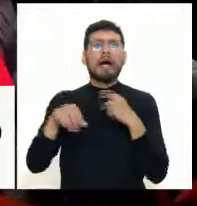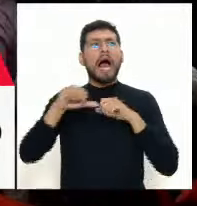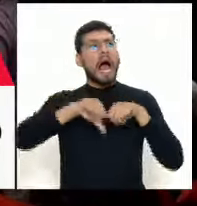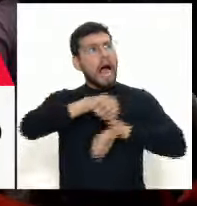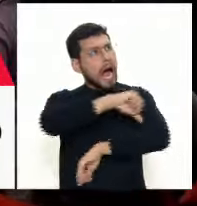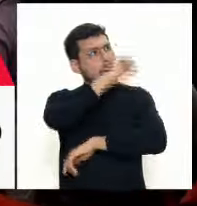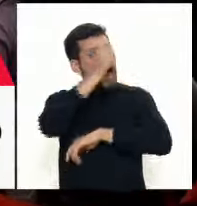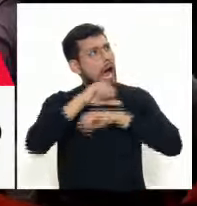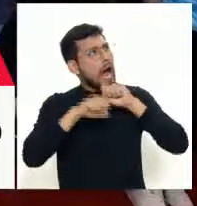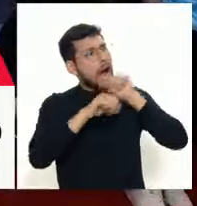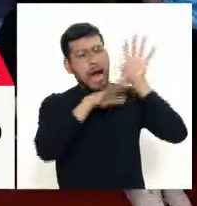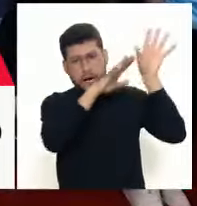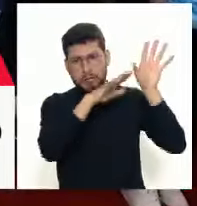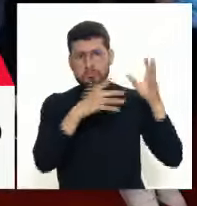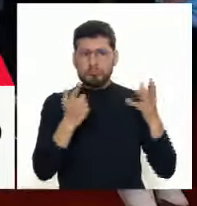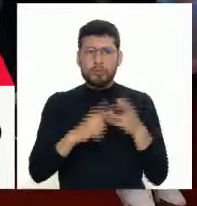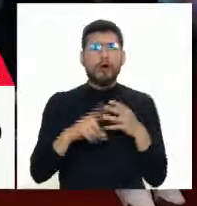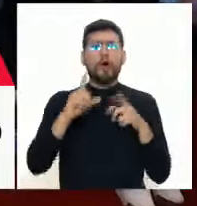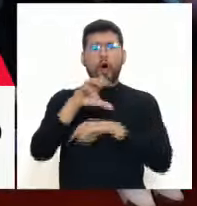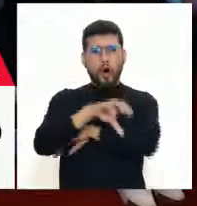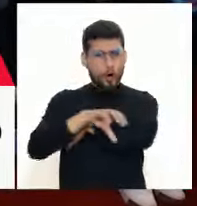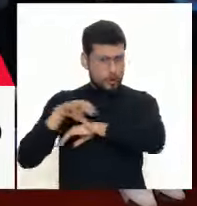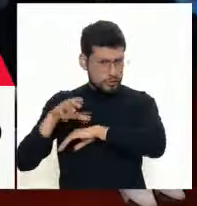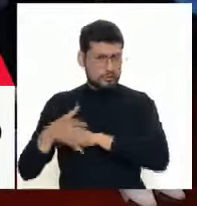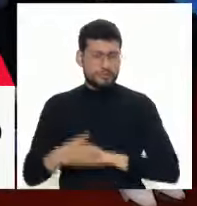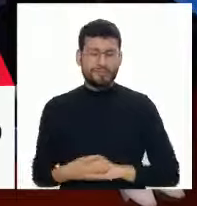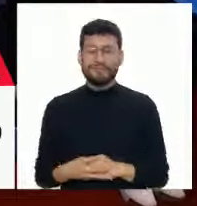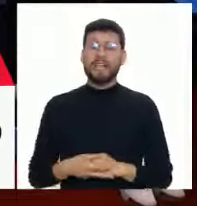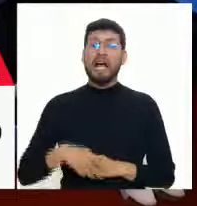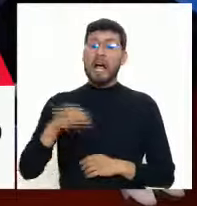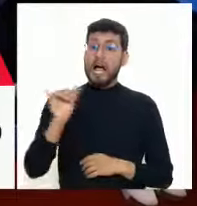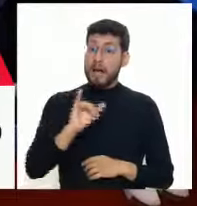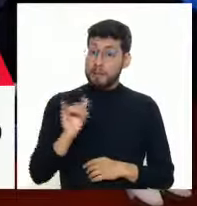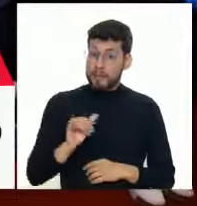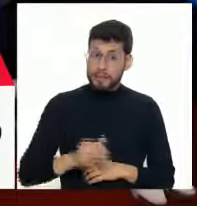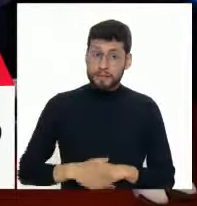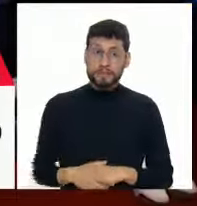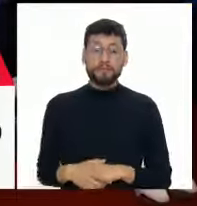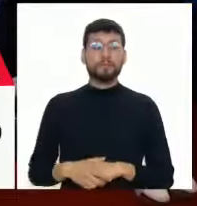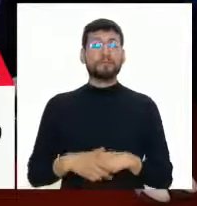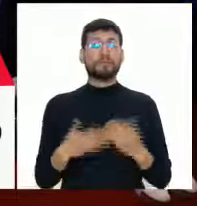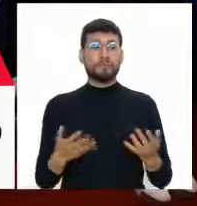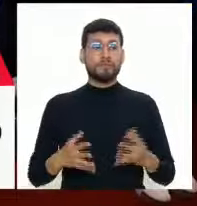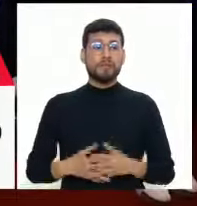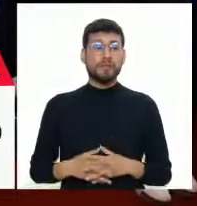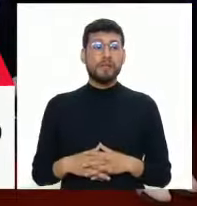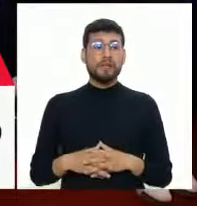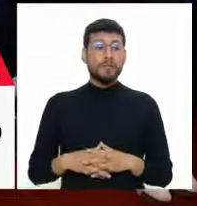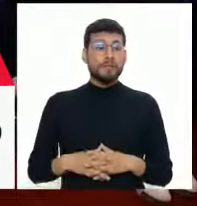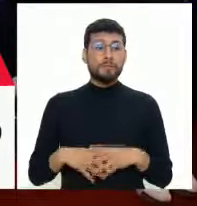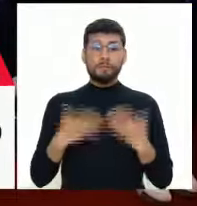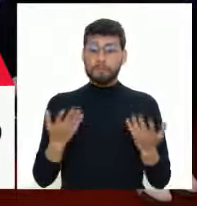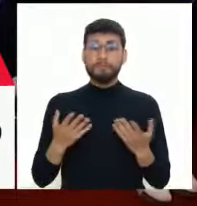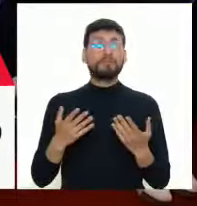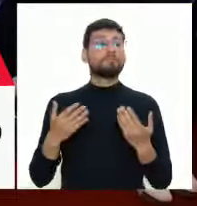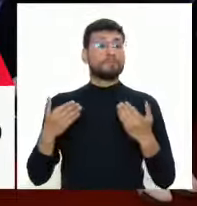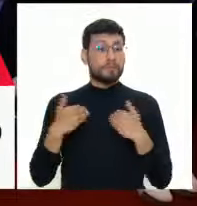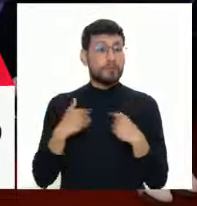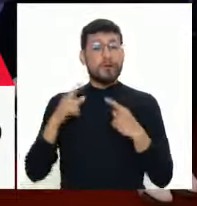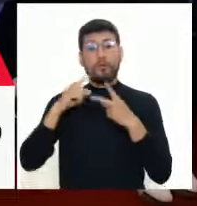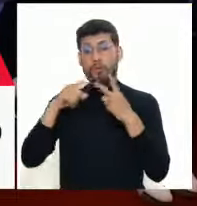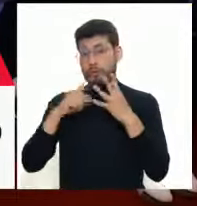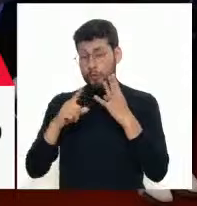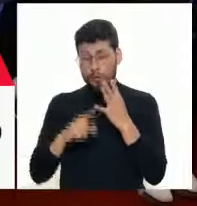andina, de nuestra costa. Asimismo, también se va a hacer una